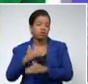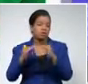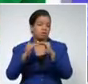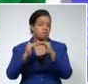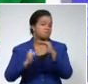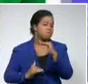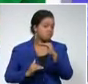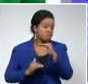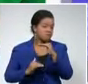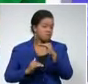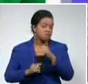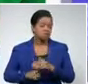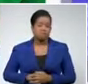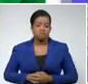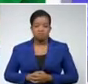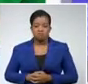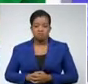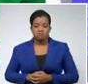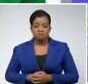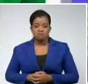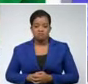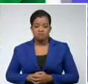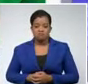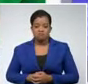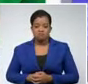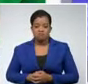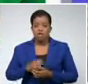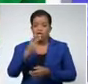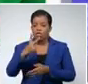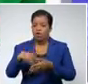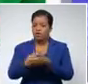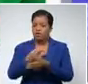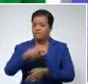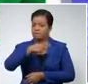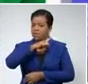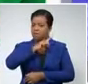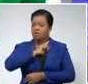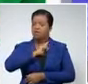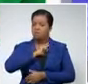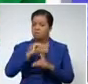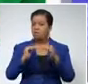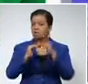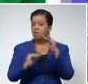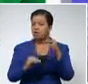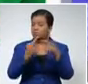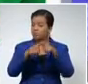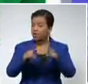inferior a hace 2 días, pero de todas formas, siempre reitero,